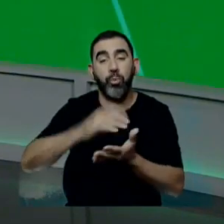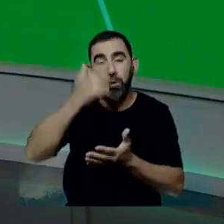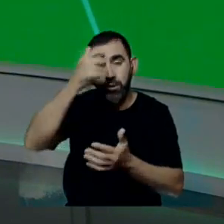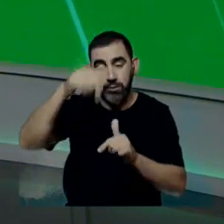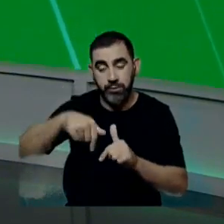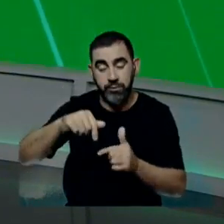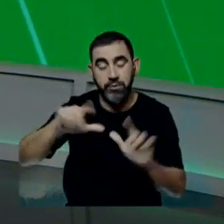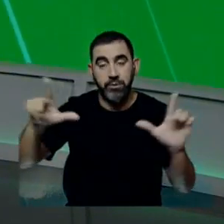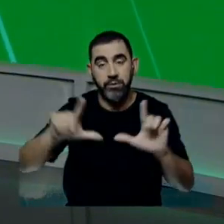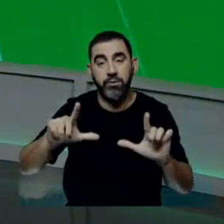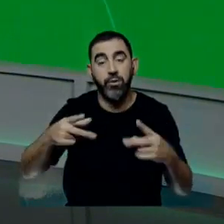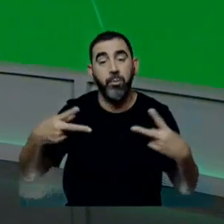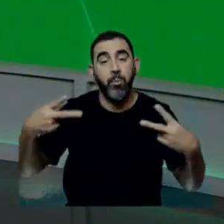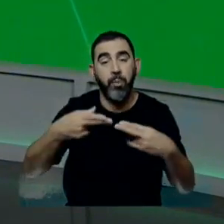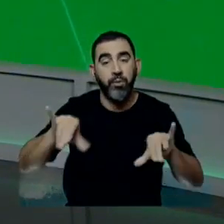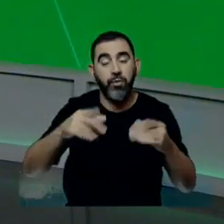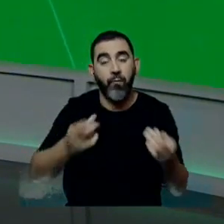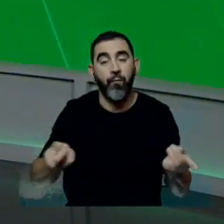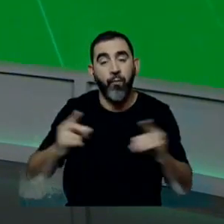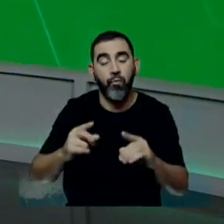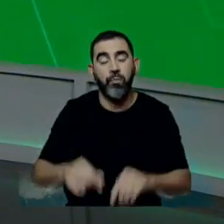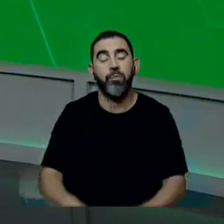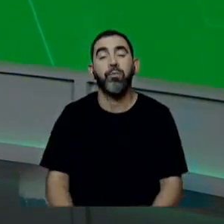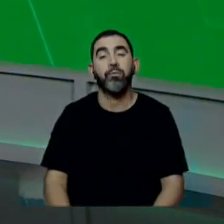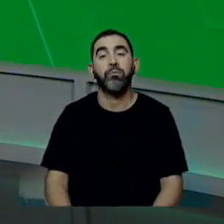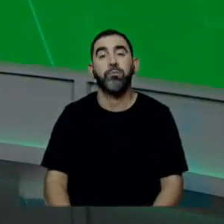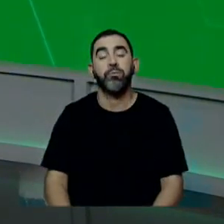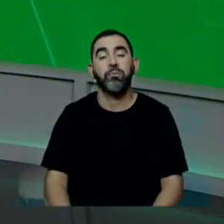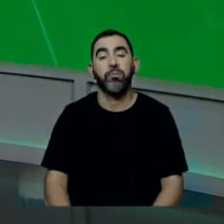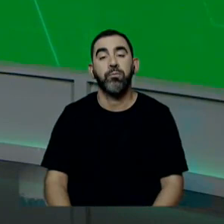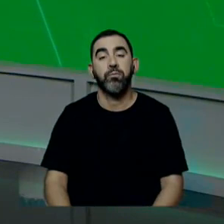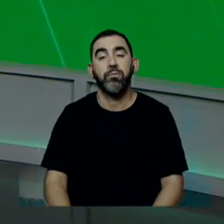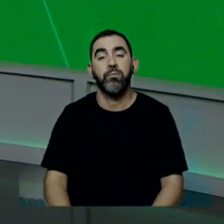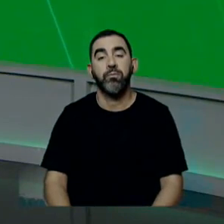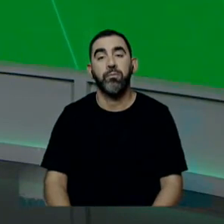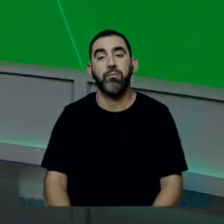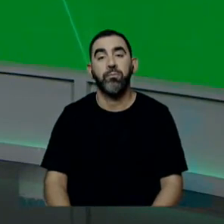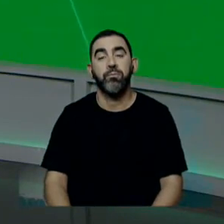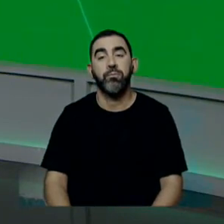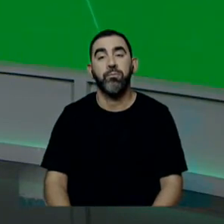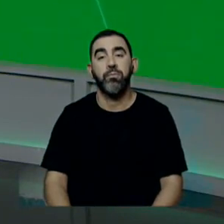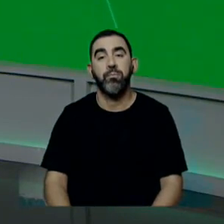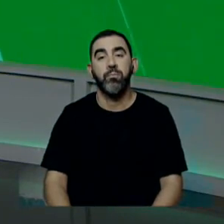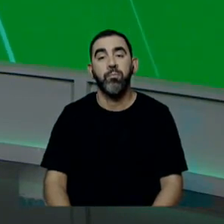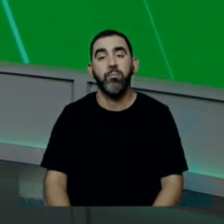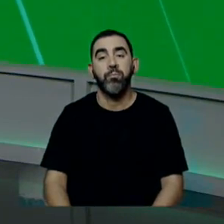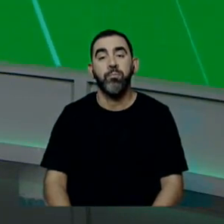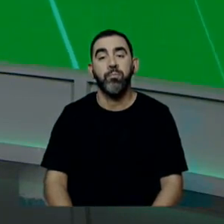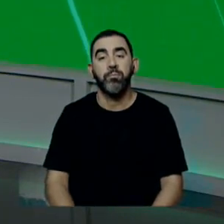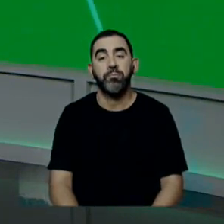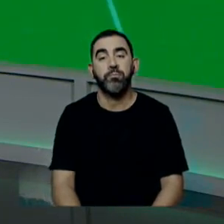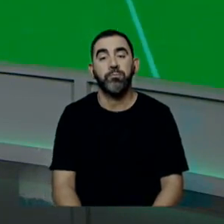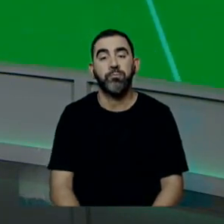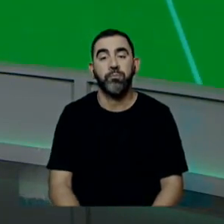en nuestro canal. Hacemos una pausa muy breve y ya seguimos para el segundo tramo de la edición mediodía de MBD Noticias.